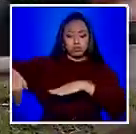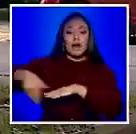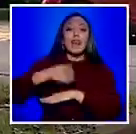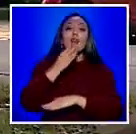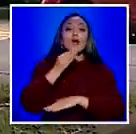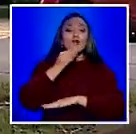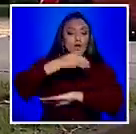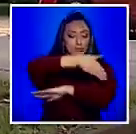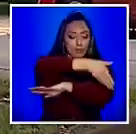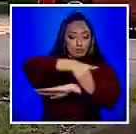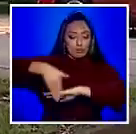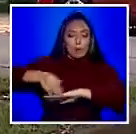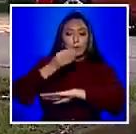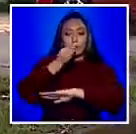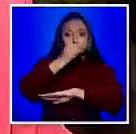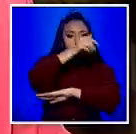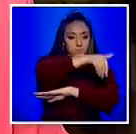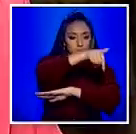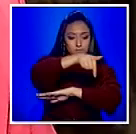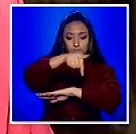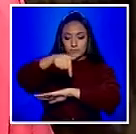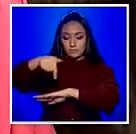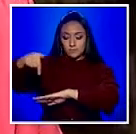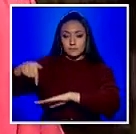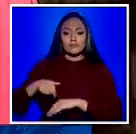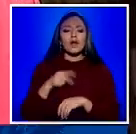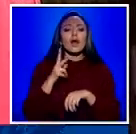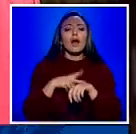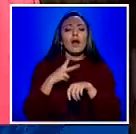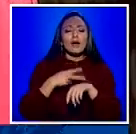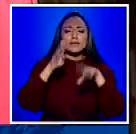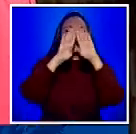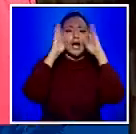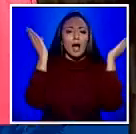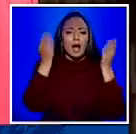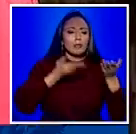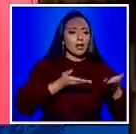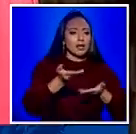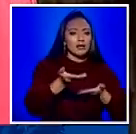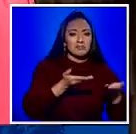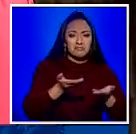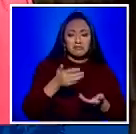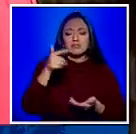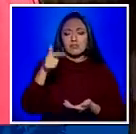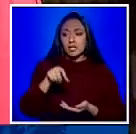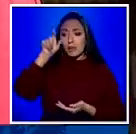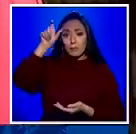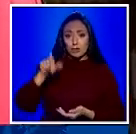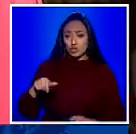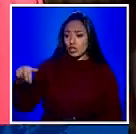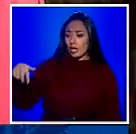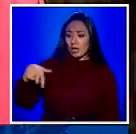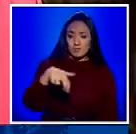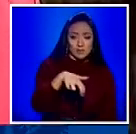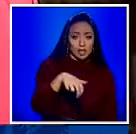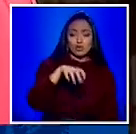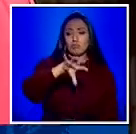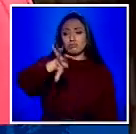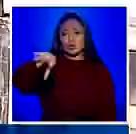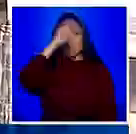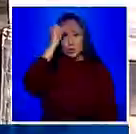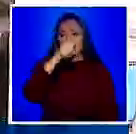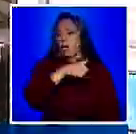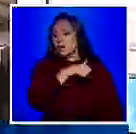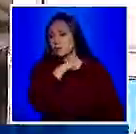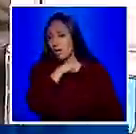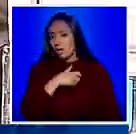alfaro en el norte de quito se abren las locales personas que están pasando así les asaltan